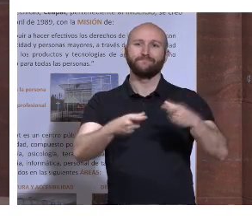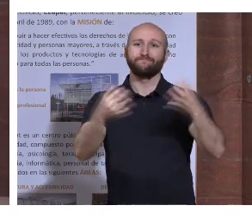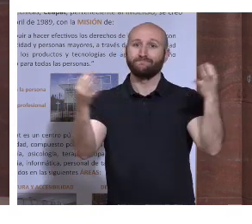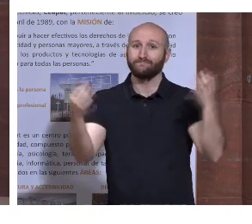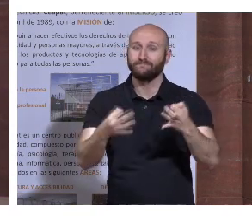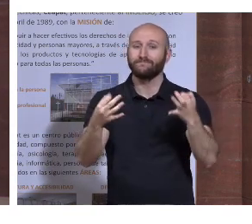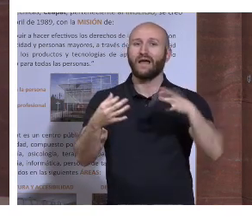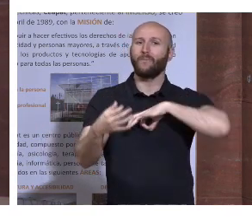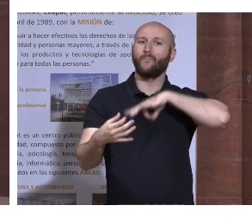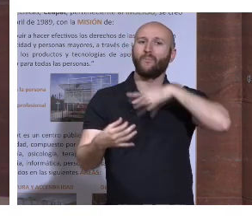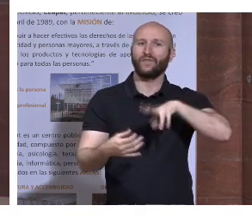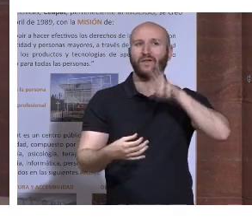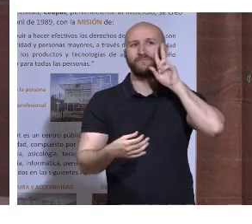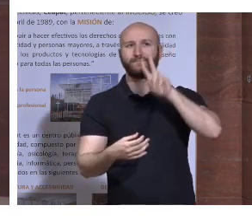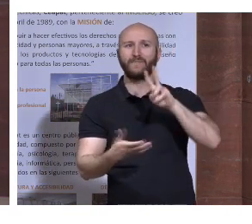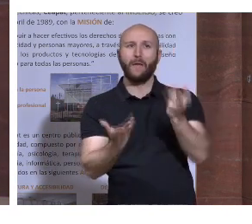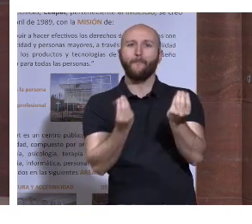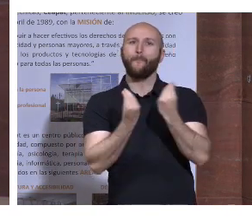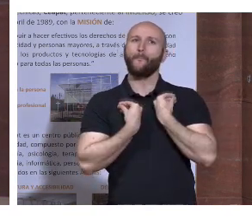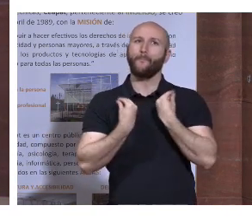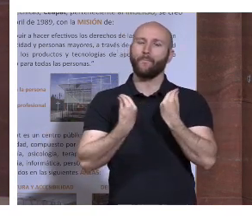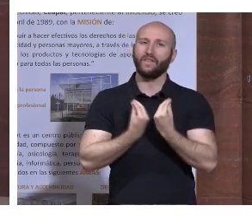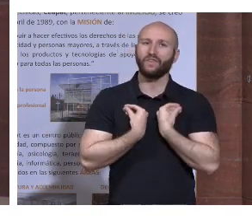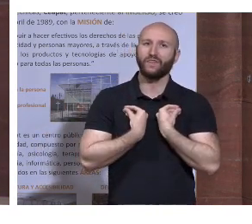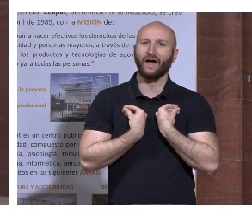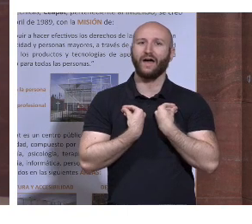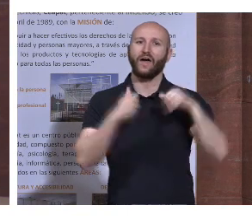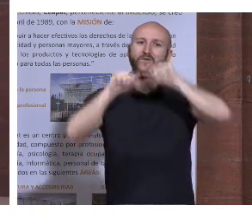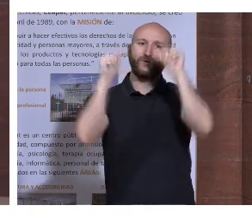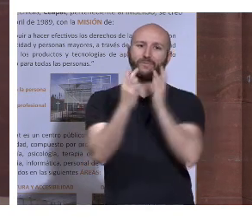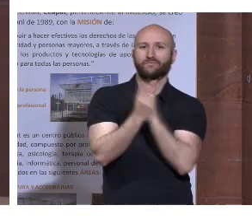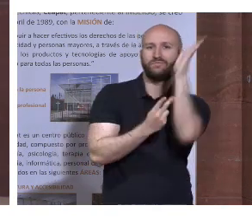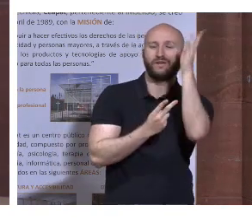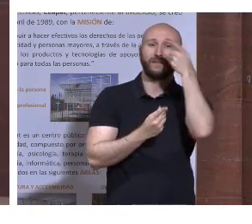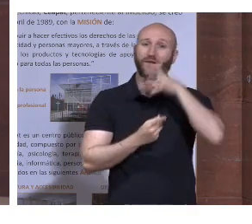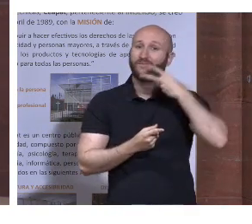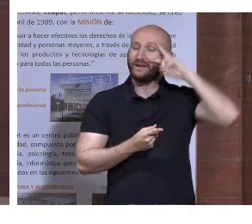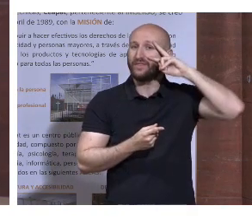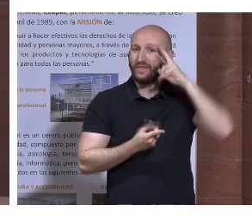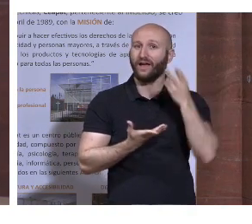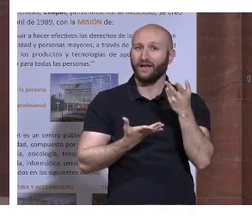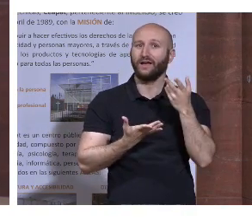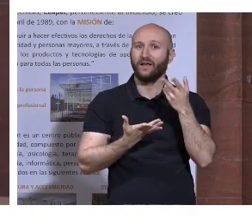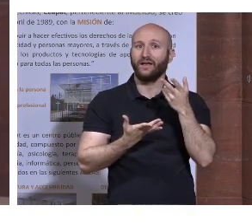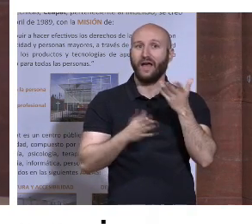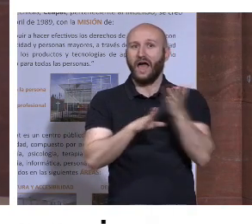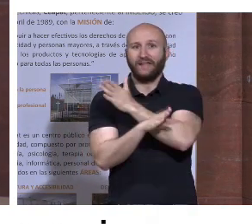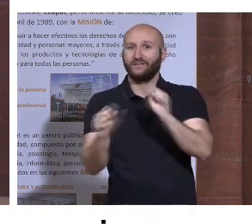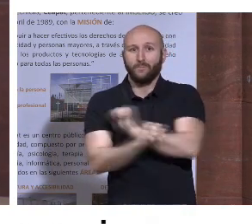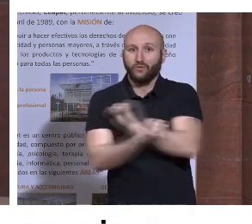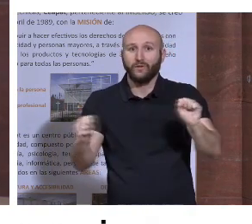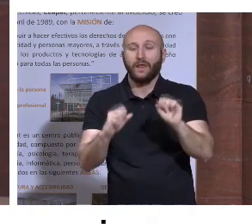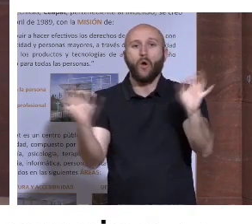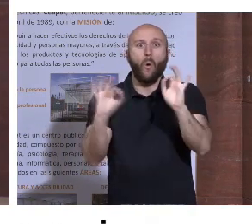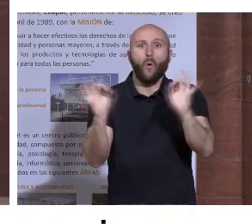de apreciar vivencias que de otro modo y también experiencias no hubiera sido posible o le hubieran